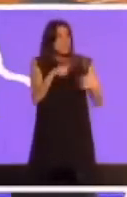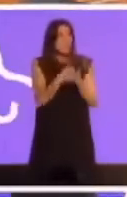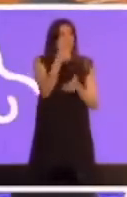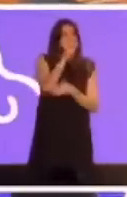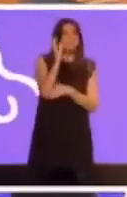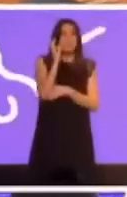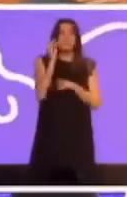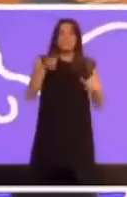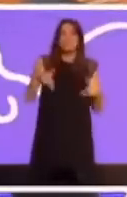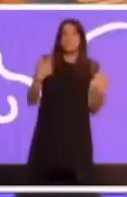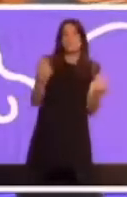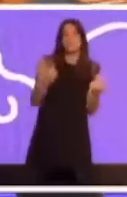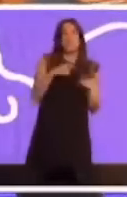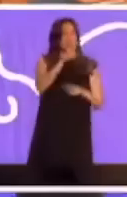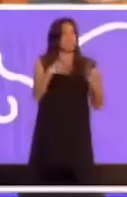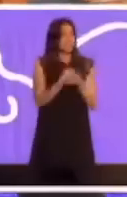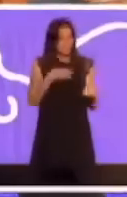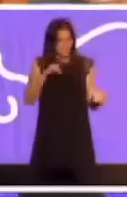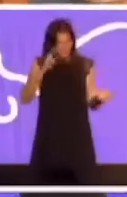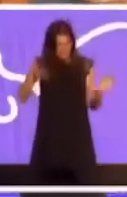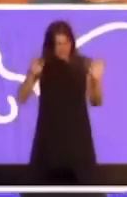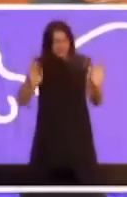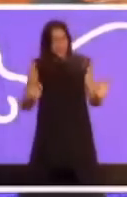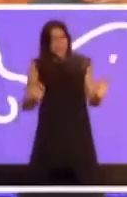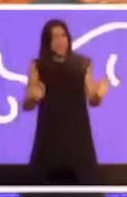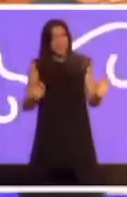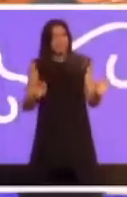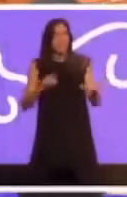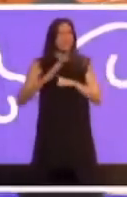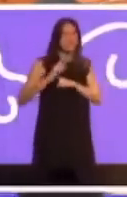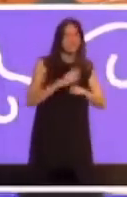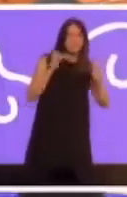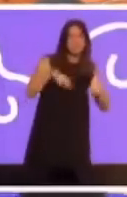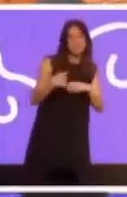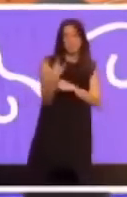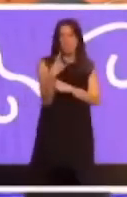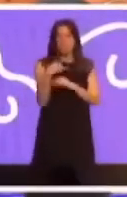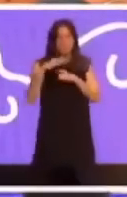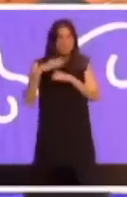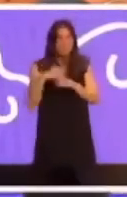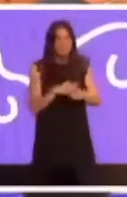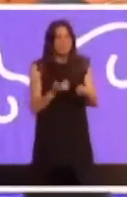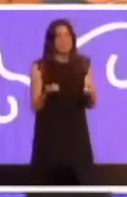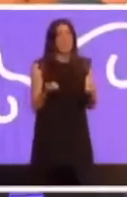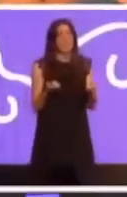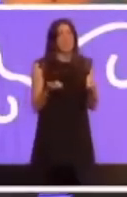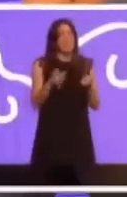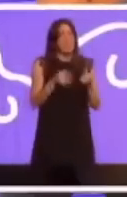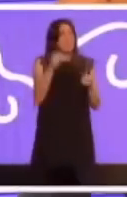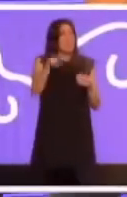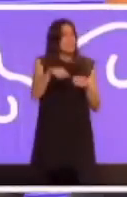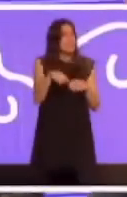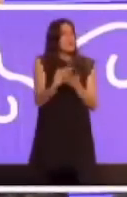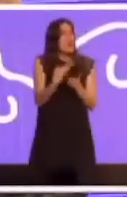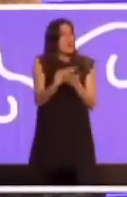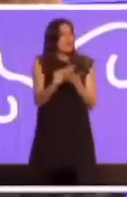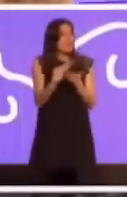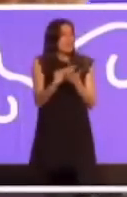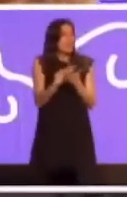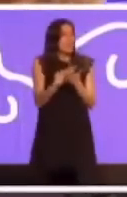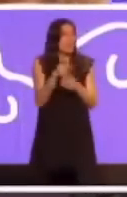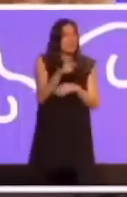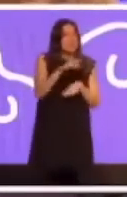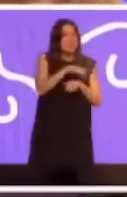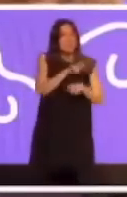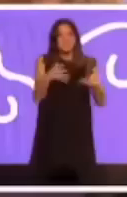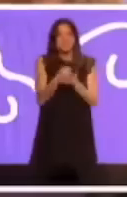de todas donde todo el mundo pueda ser quien es sin sufrir discriminación o burla por ello y que garantice los derechos para todos y para